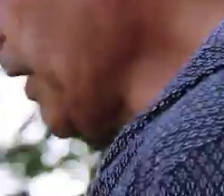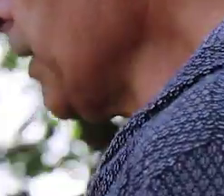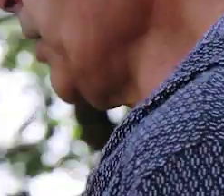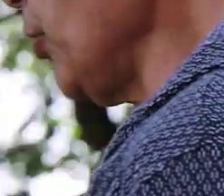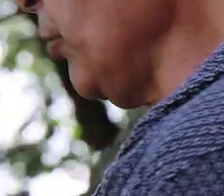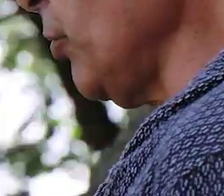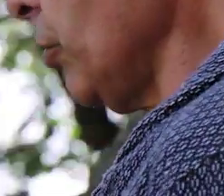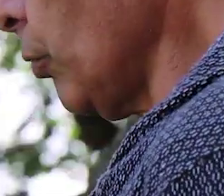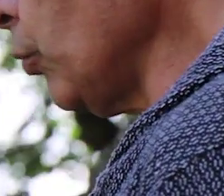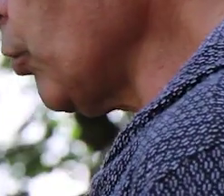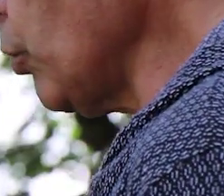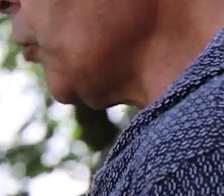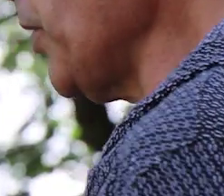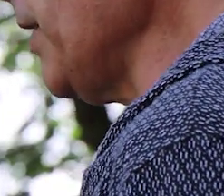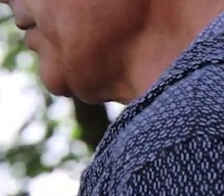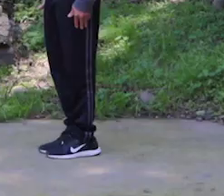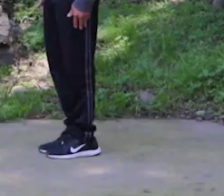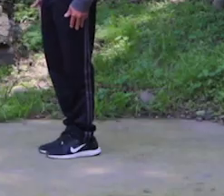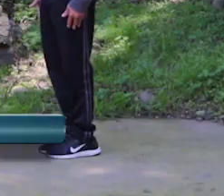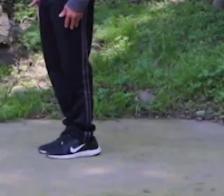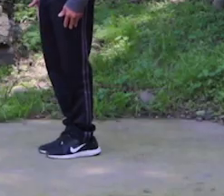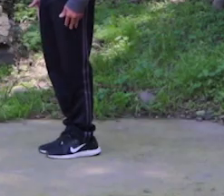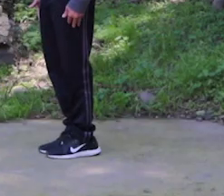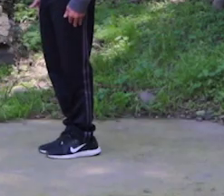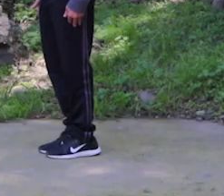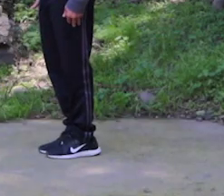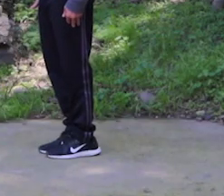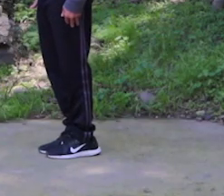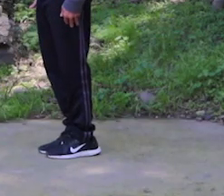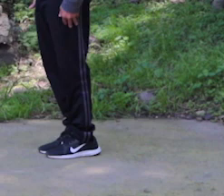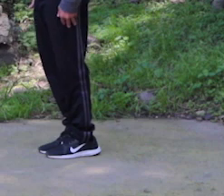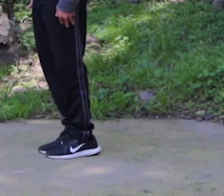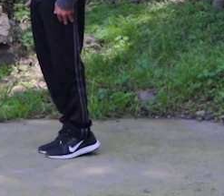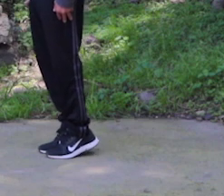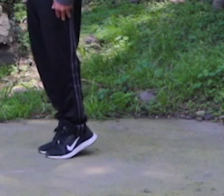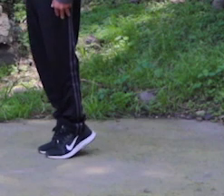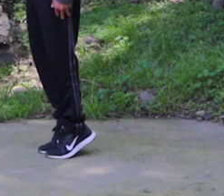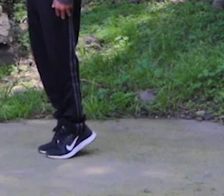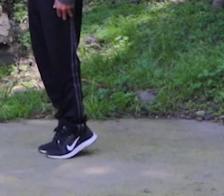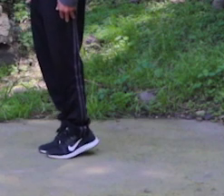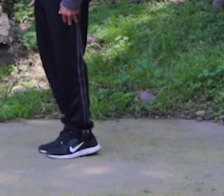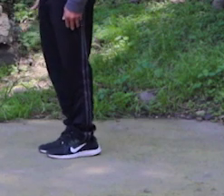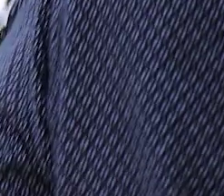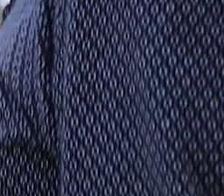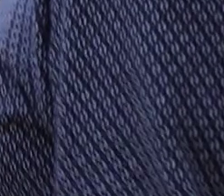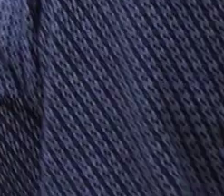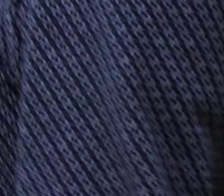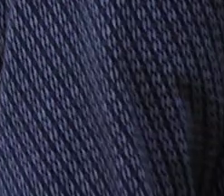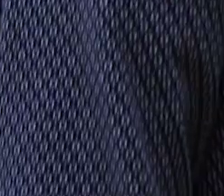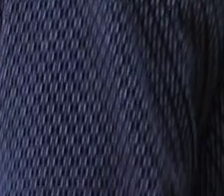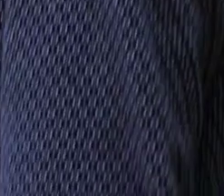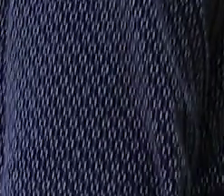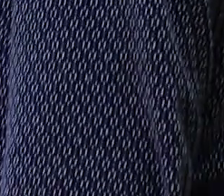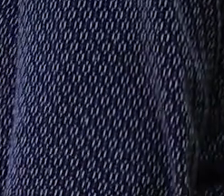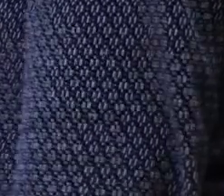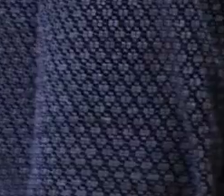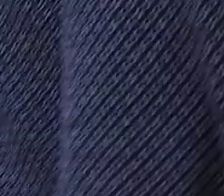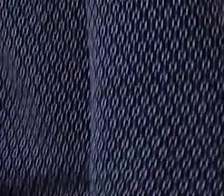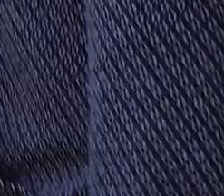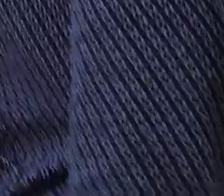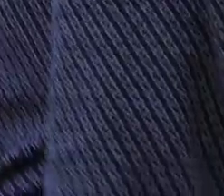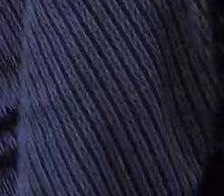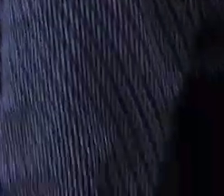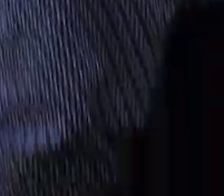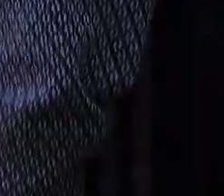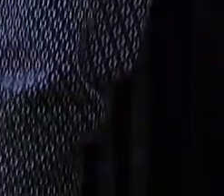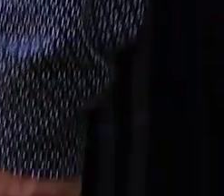vamos a parar derechos, juntos los pies y lo único que vamos a hacer es elevar nuestros talones. Sin flexionar las